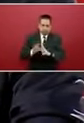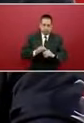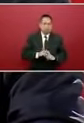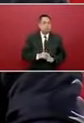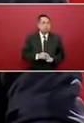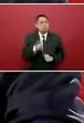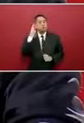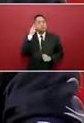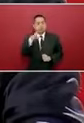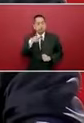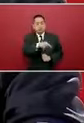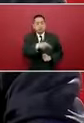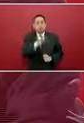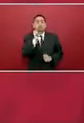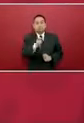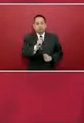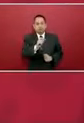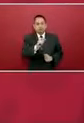para que sea delito grave.